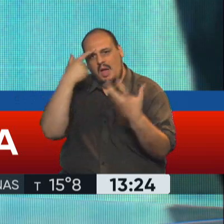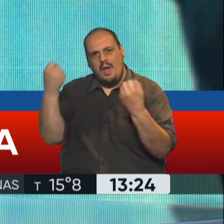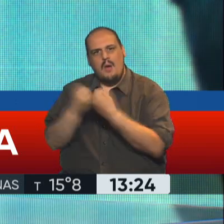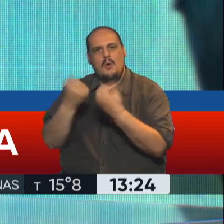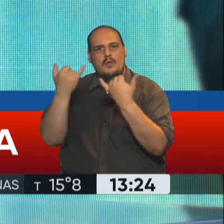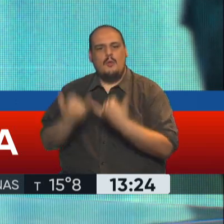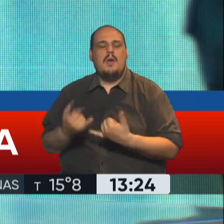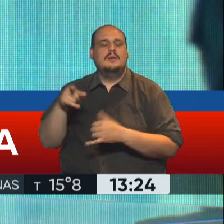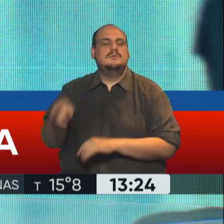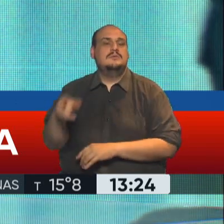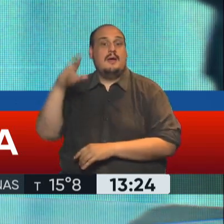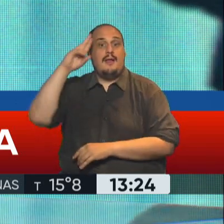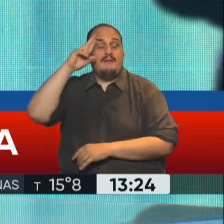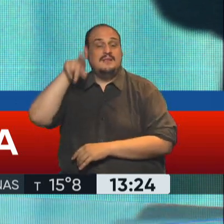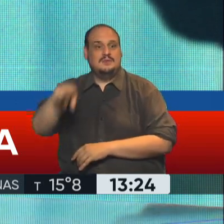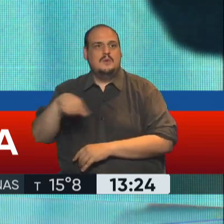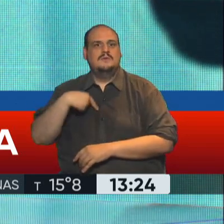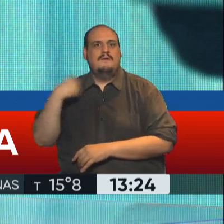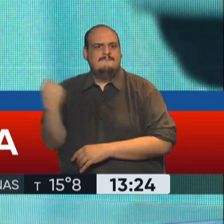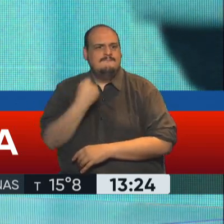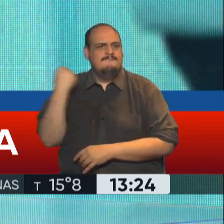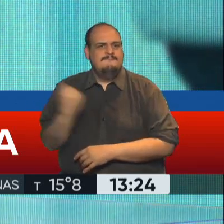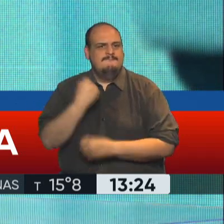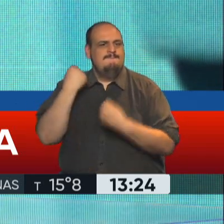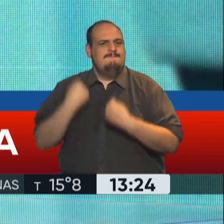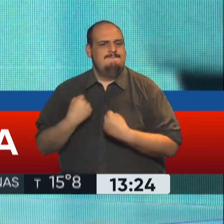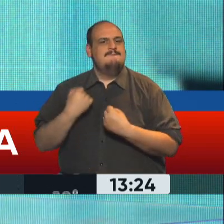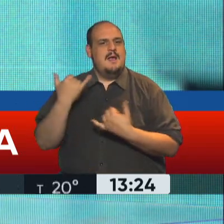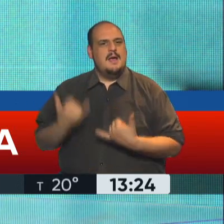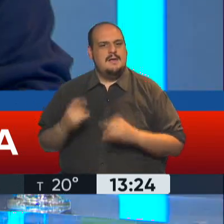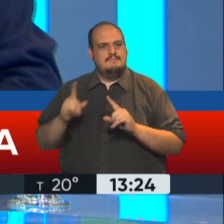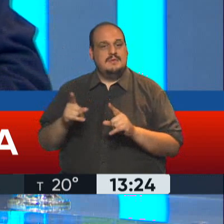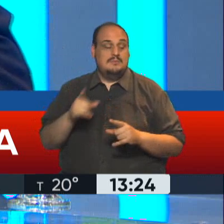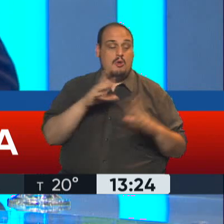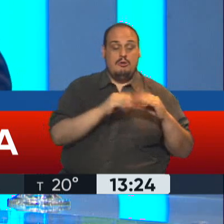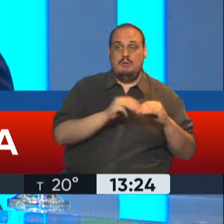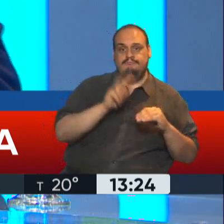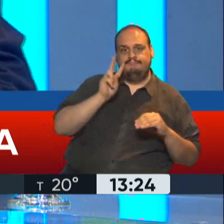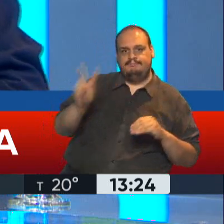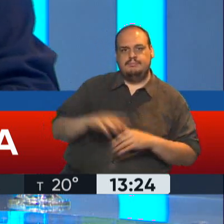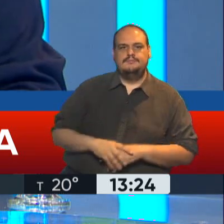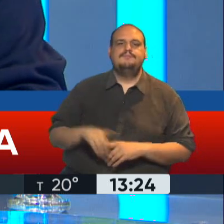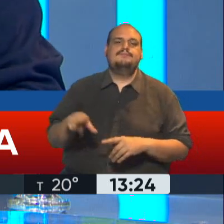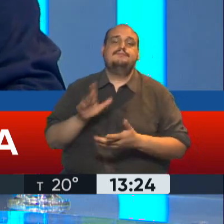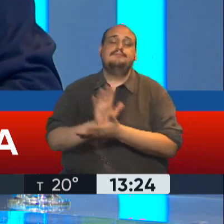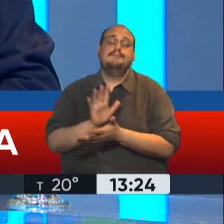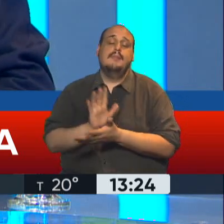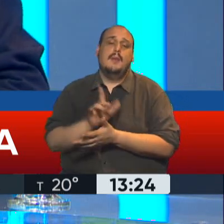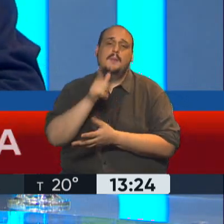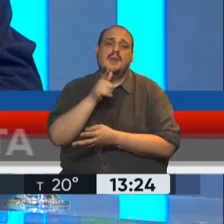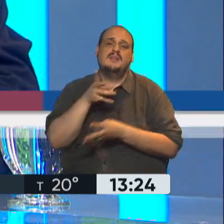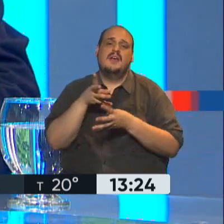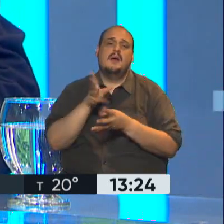más ambicioso, más espectacular y más audaz, que se está viendo también en Líbano, ¿no? Sí, esta suerte de guerra fría y no tan fría que